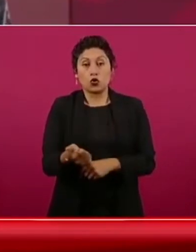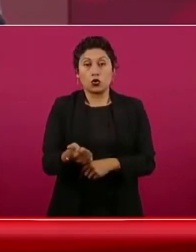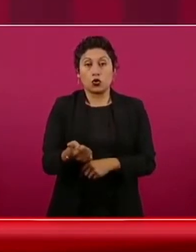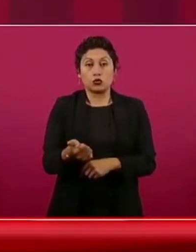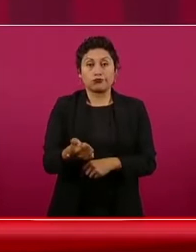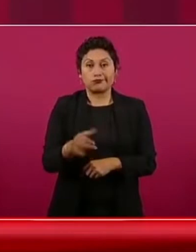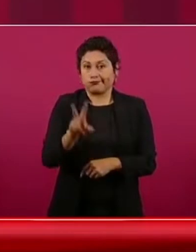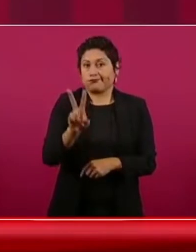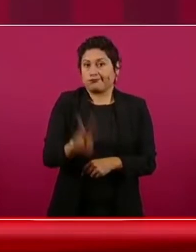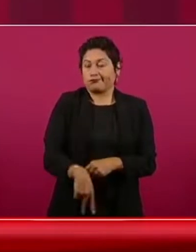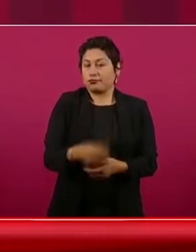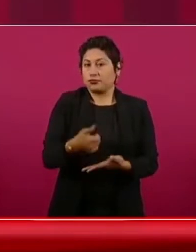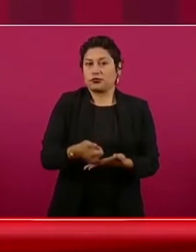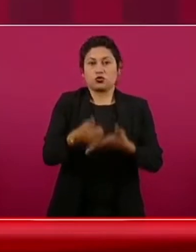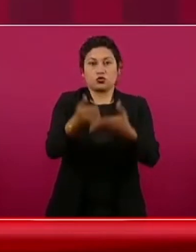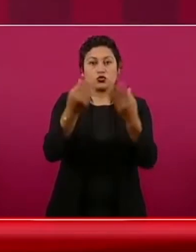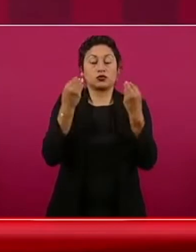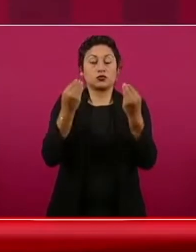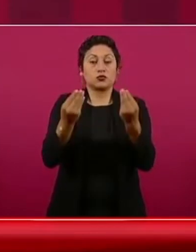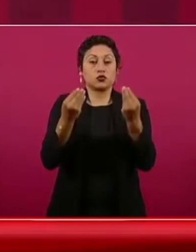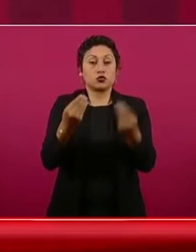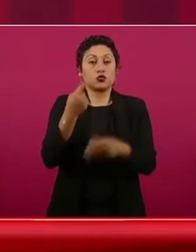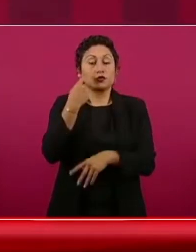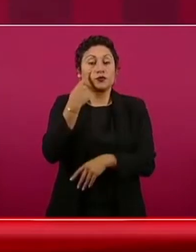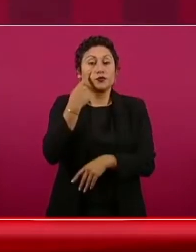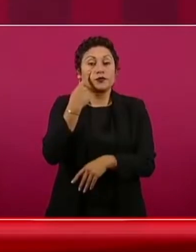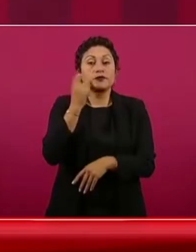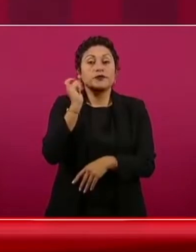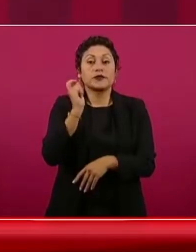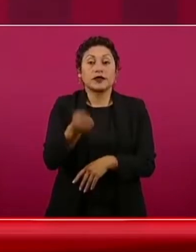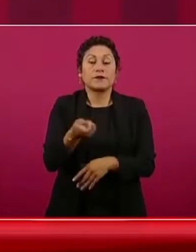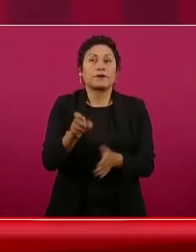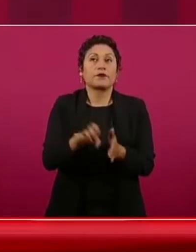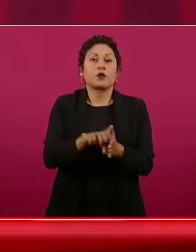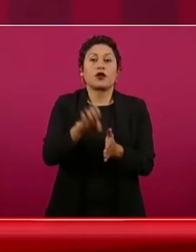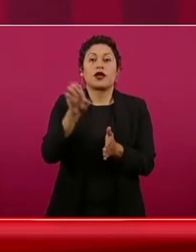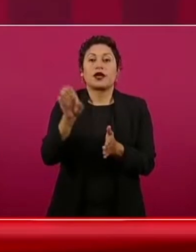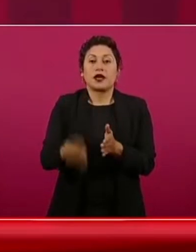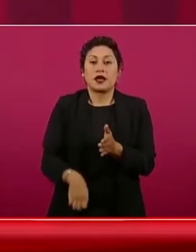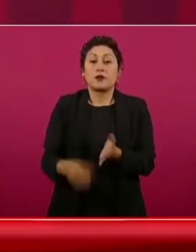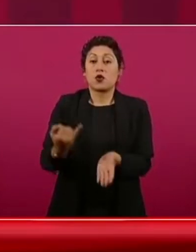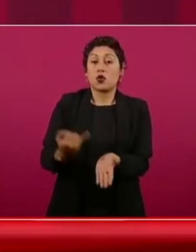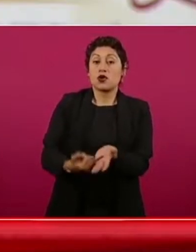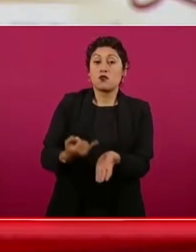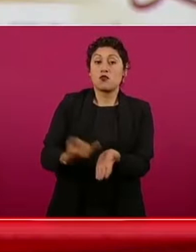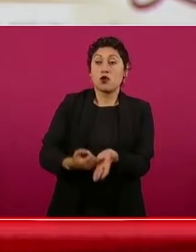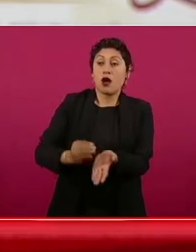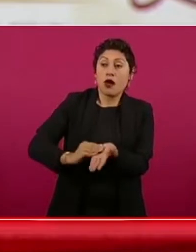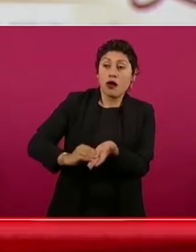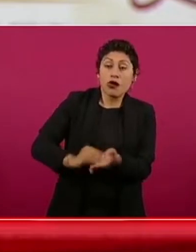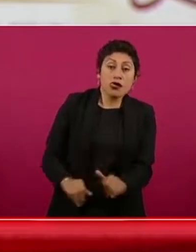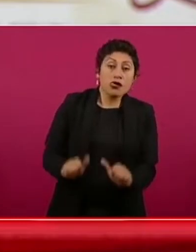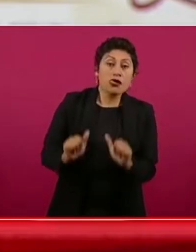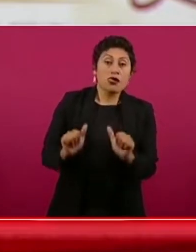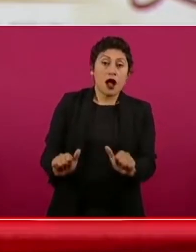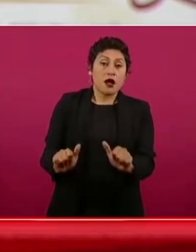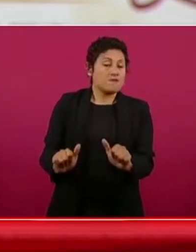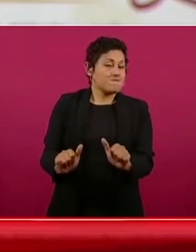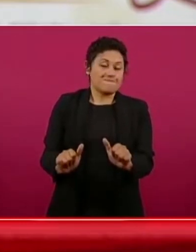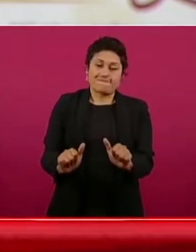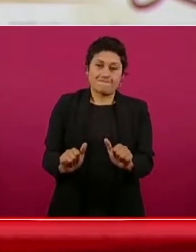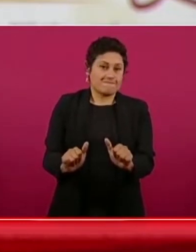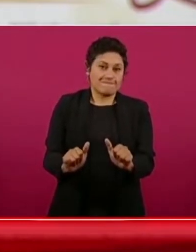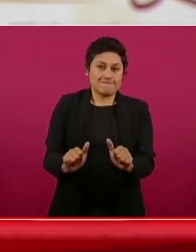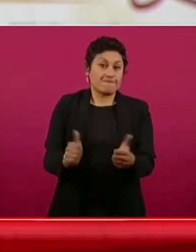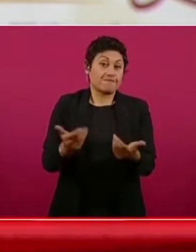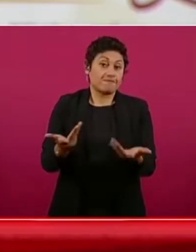mucho, el que no se condonen impuestos a los